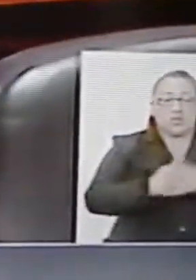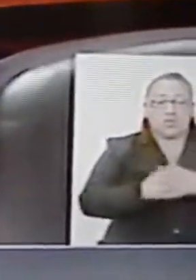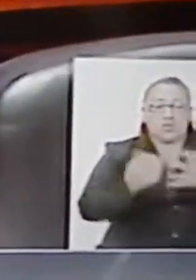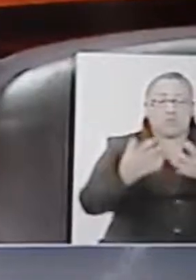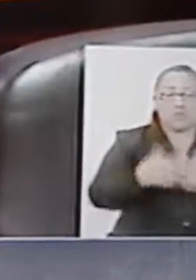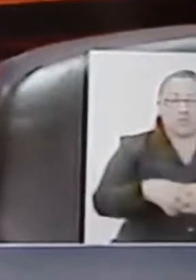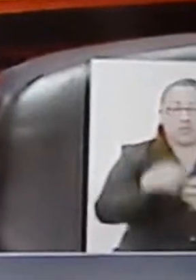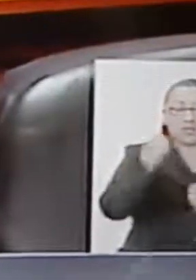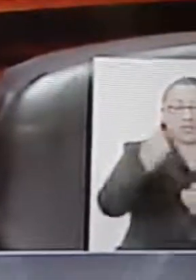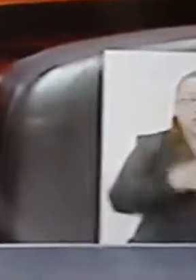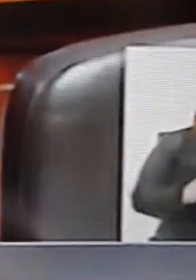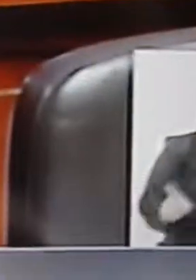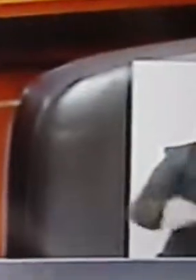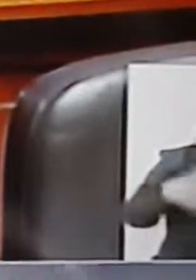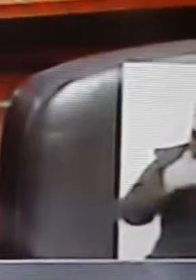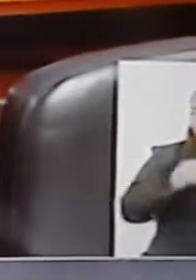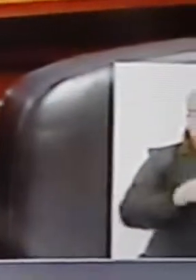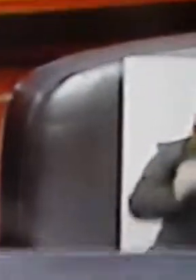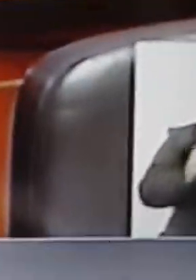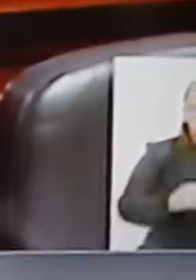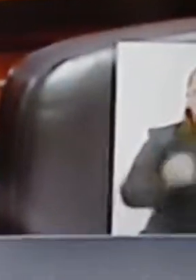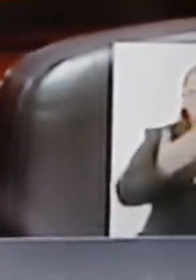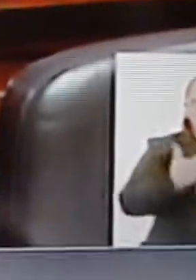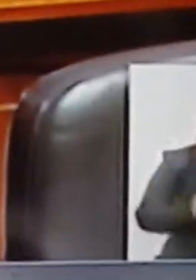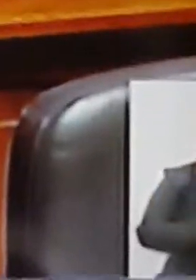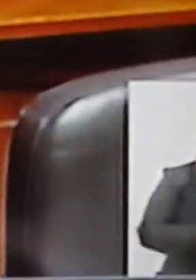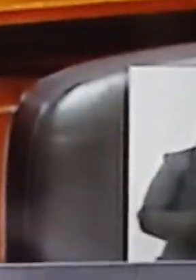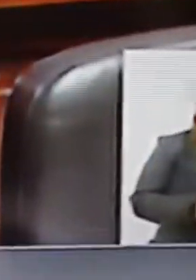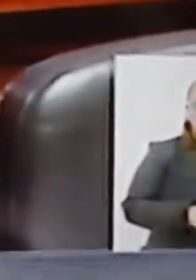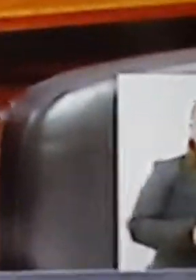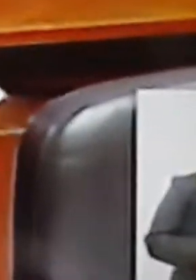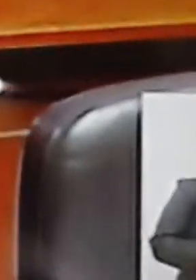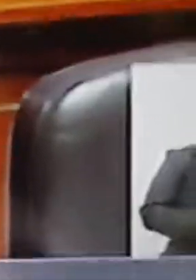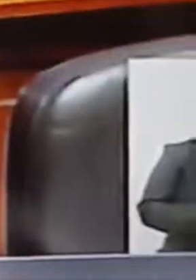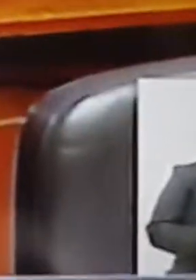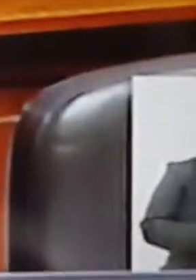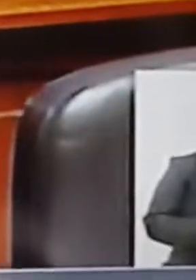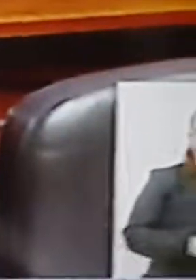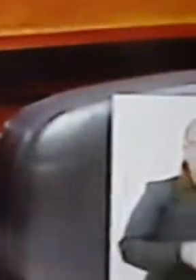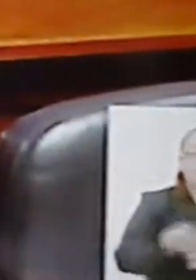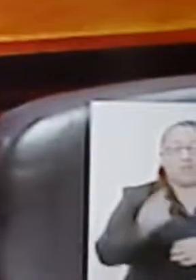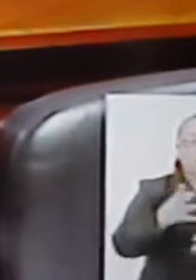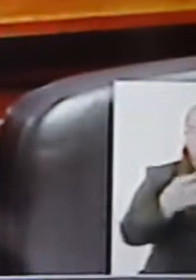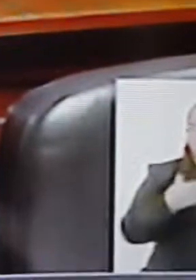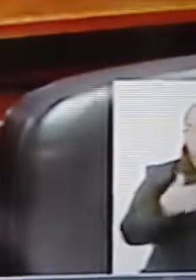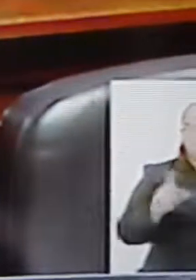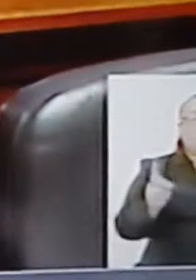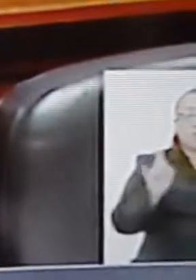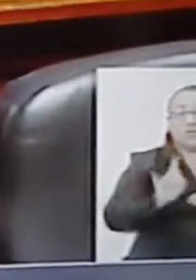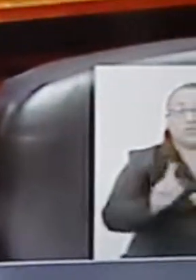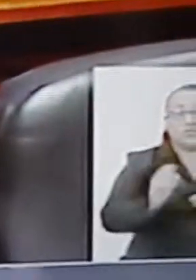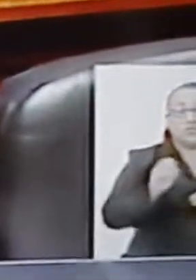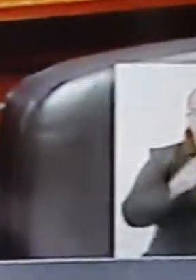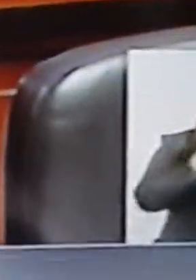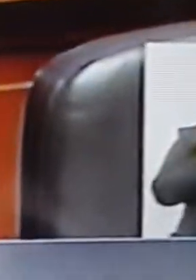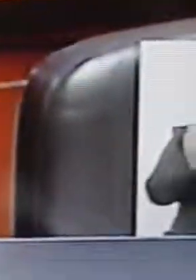empresas entiendan de que no pueden seguir subvendiendo sus productos al precio que ellos les da la gana, obteniendo utilidades, lo reitero,